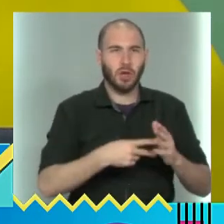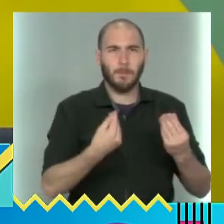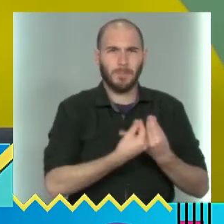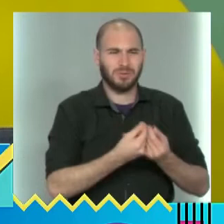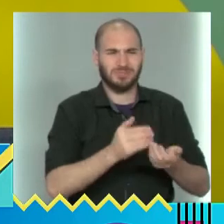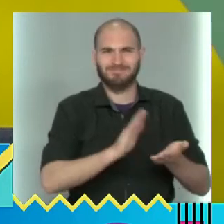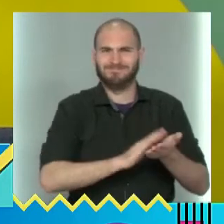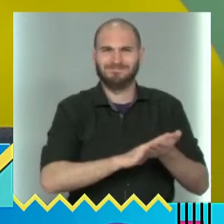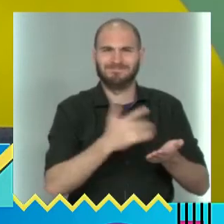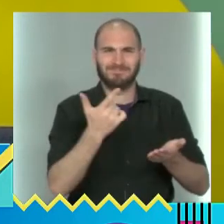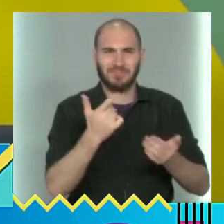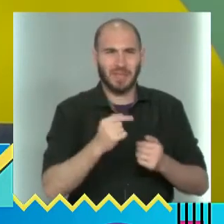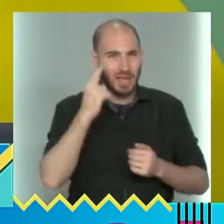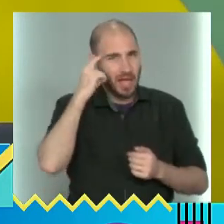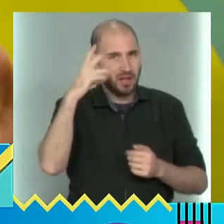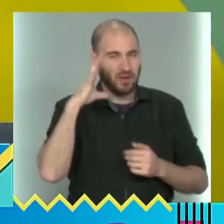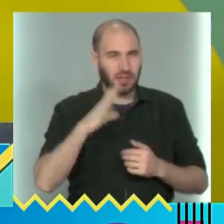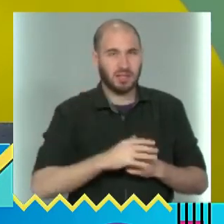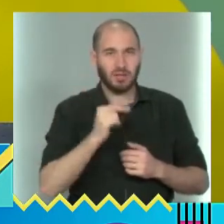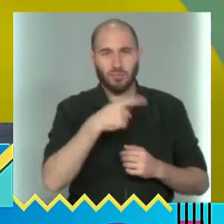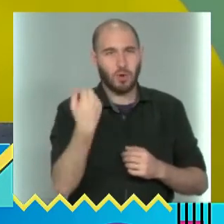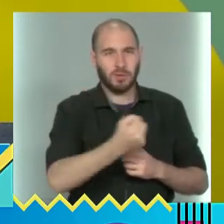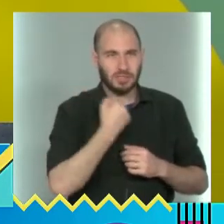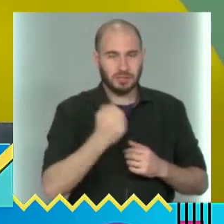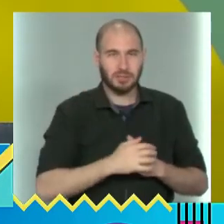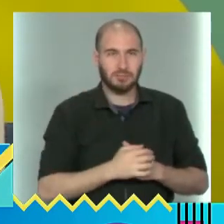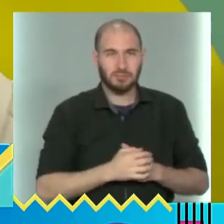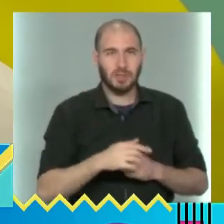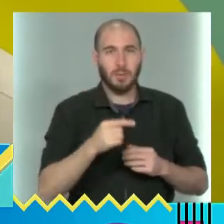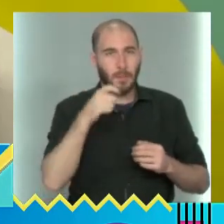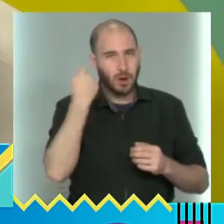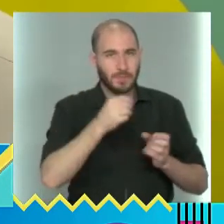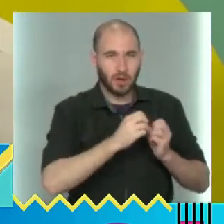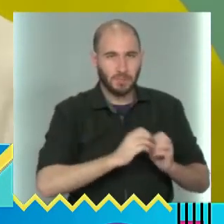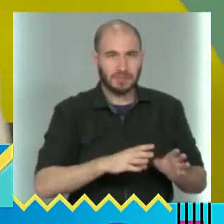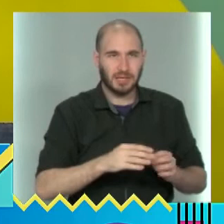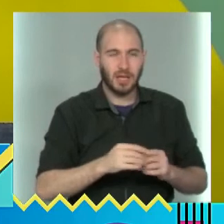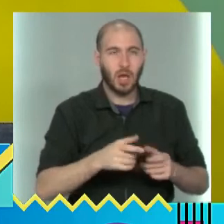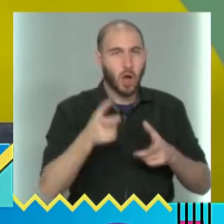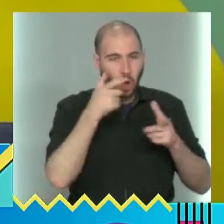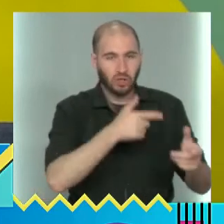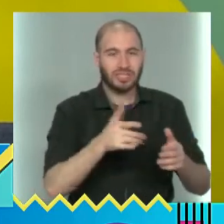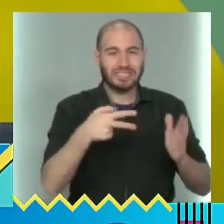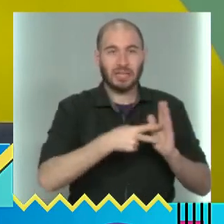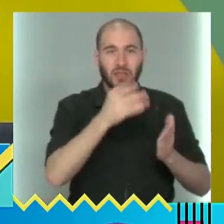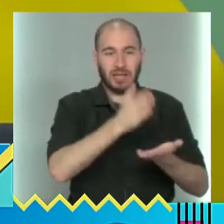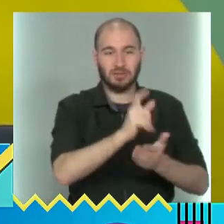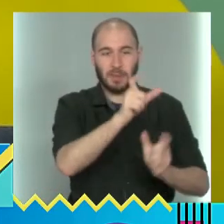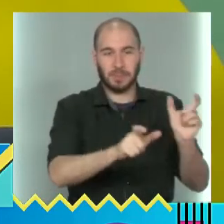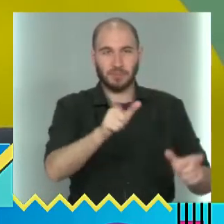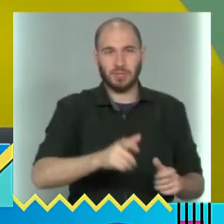son infundadas. Recordemos que, y esto es muy importante, cuando empezabas el programa, el Observatorio Sirio de Derechos